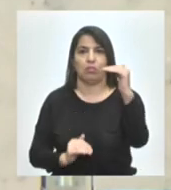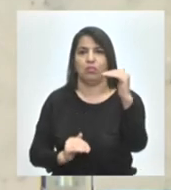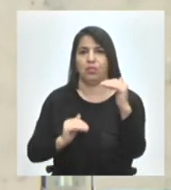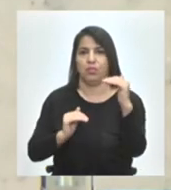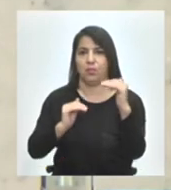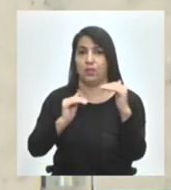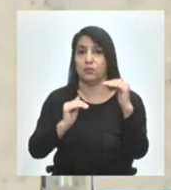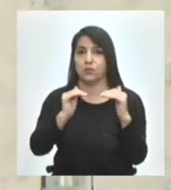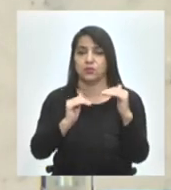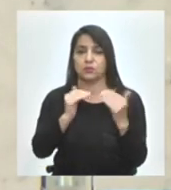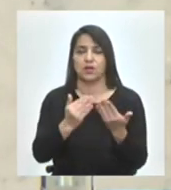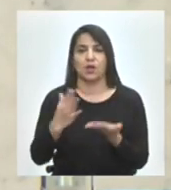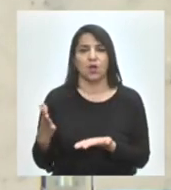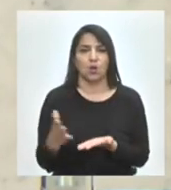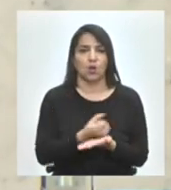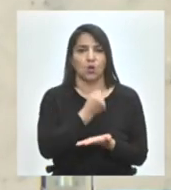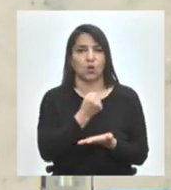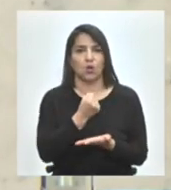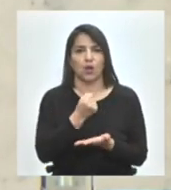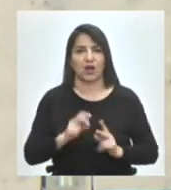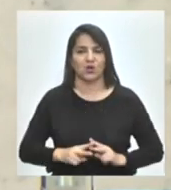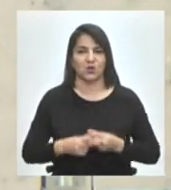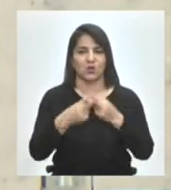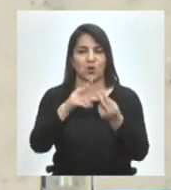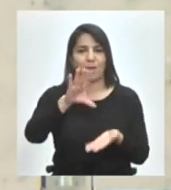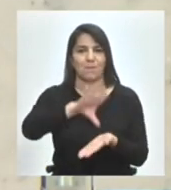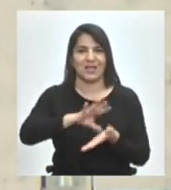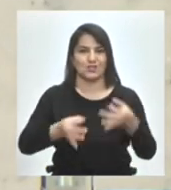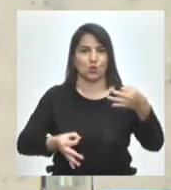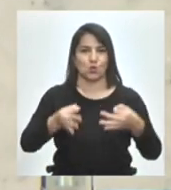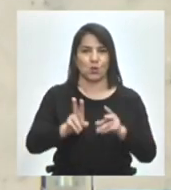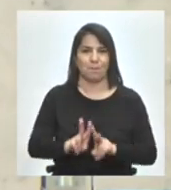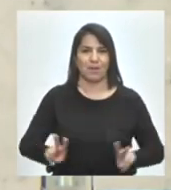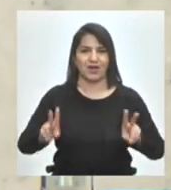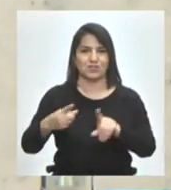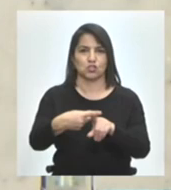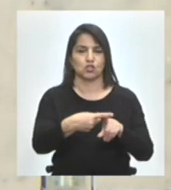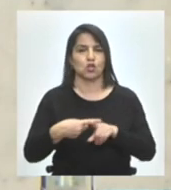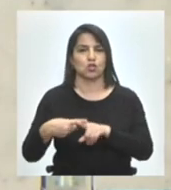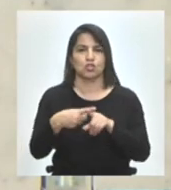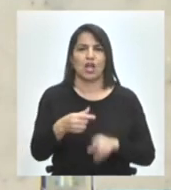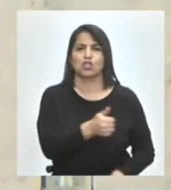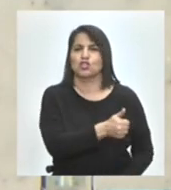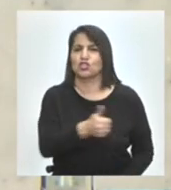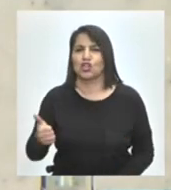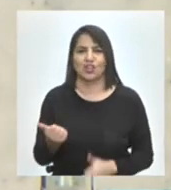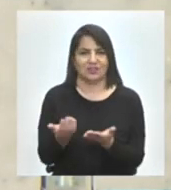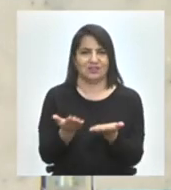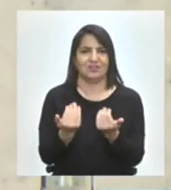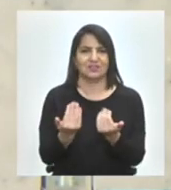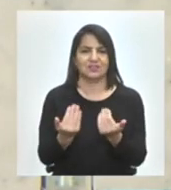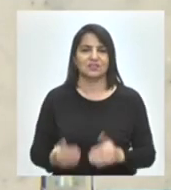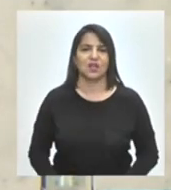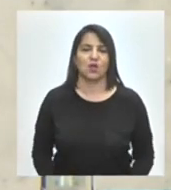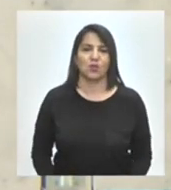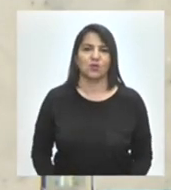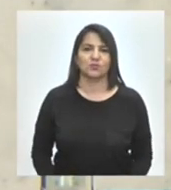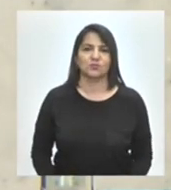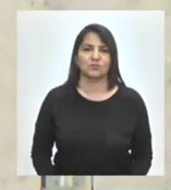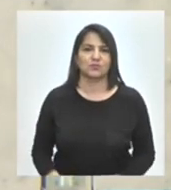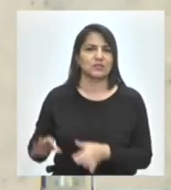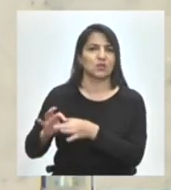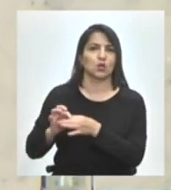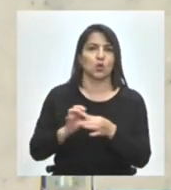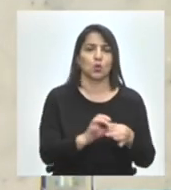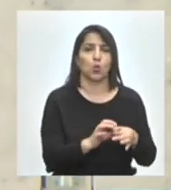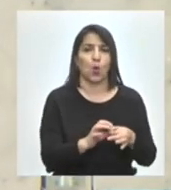desigualdad y lograr construir un país más justo y con paz social, algo que todos necesitamos y lo cual, sobre todo